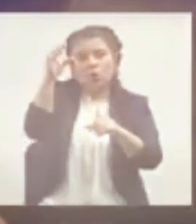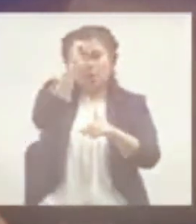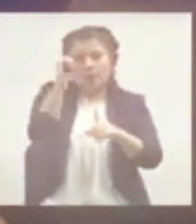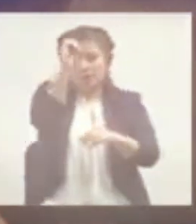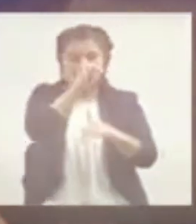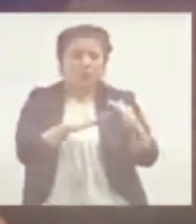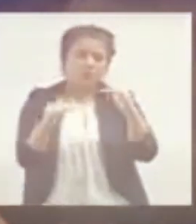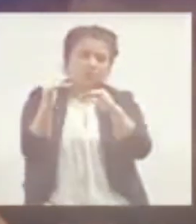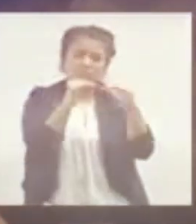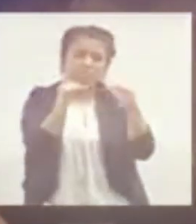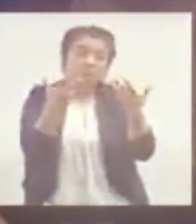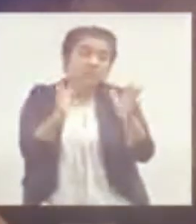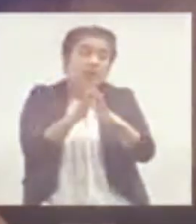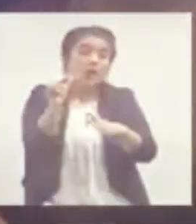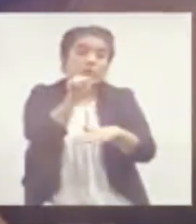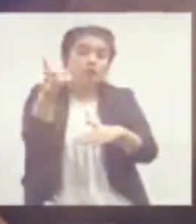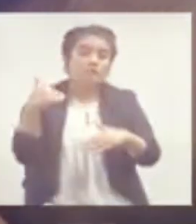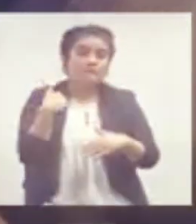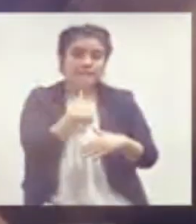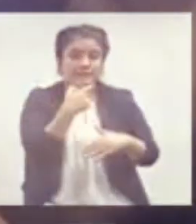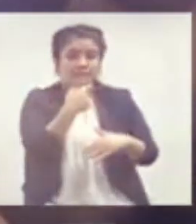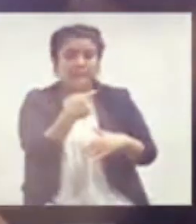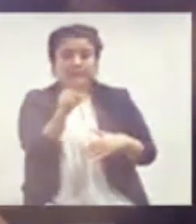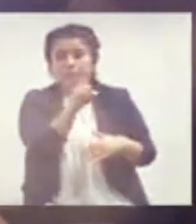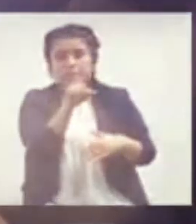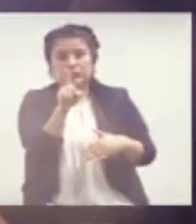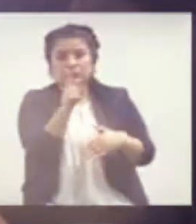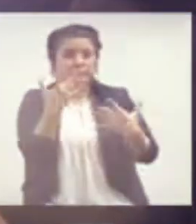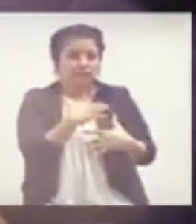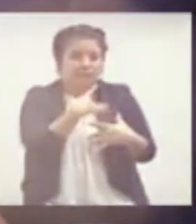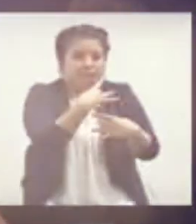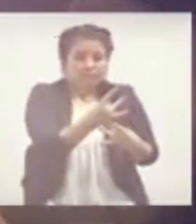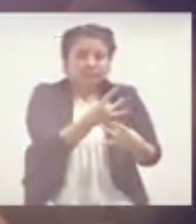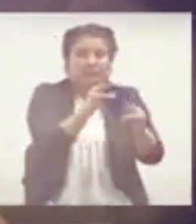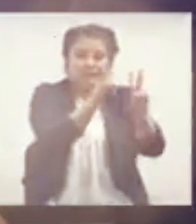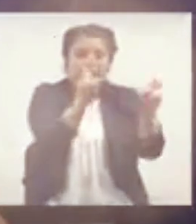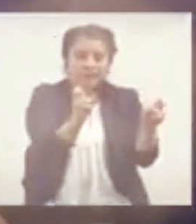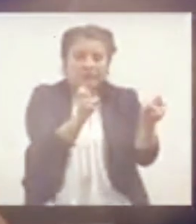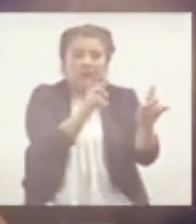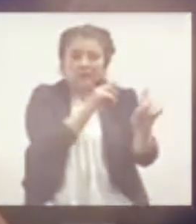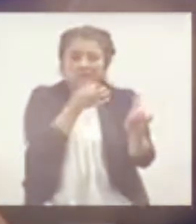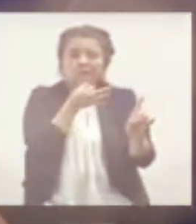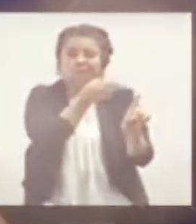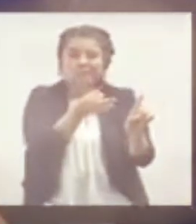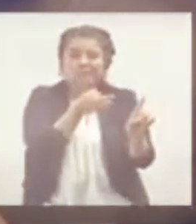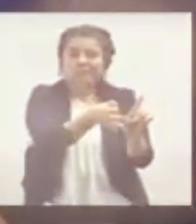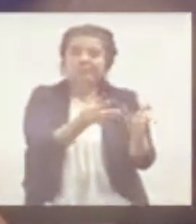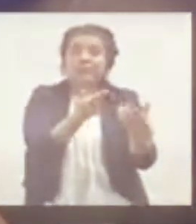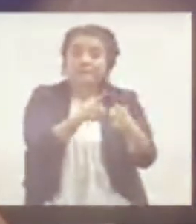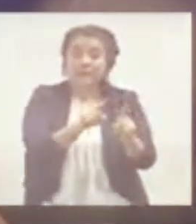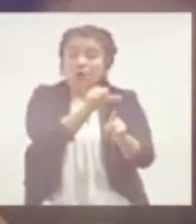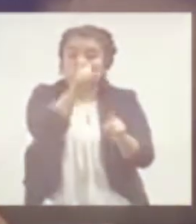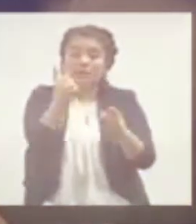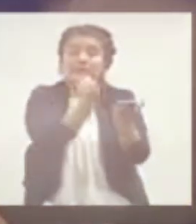que varios ministerios consideran que no era del ámbito de ellos opinar al respecto, pero en su mayoría de